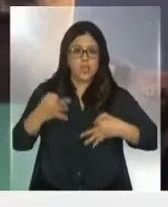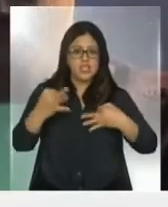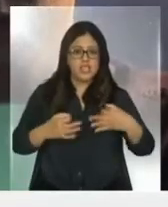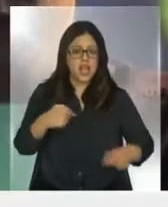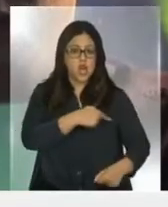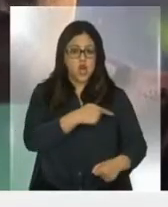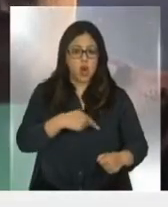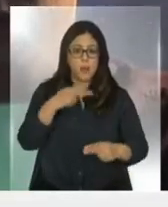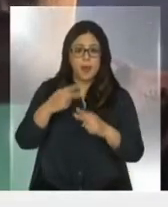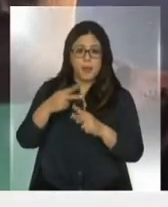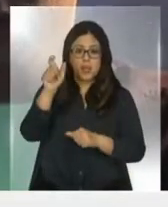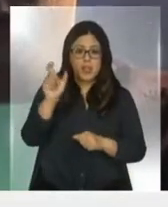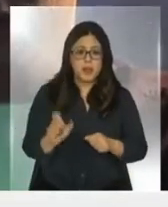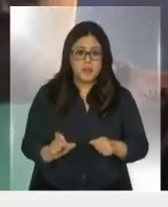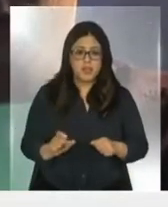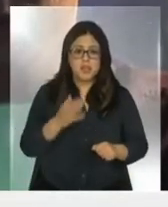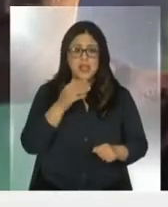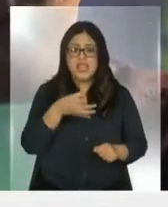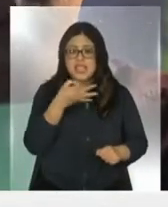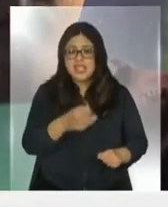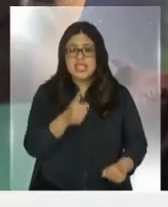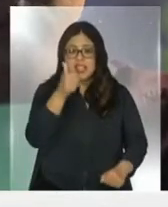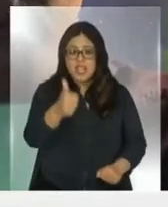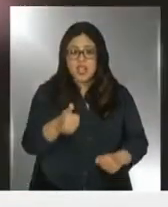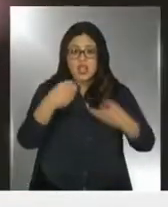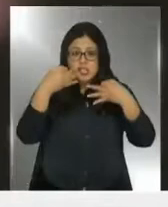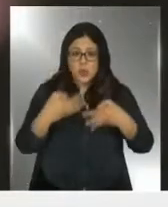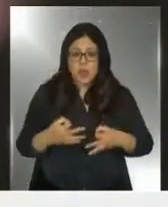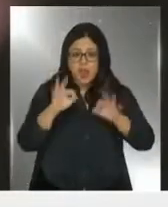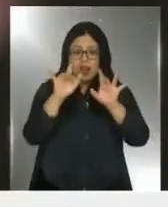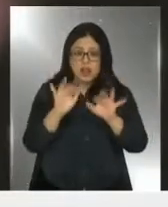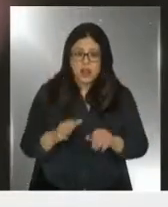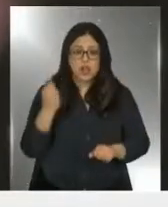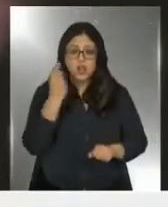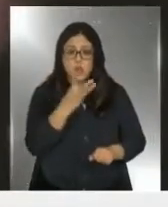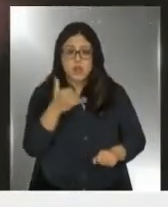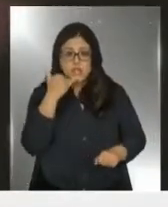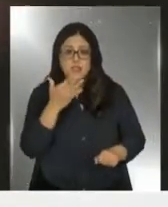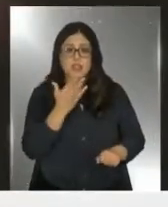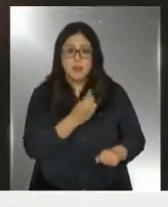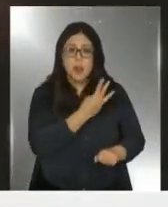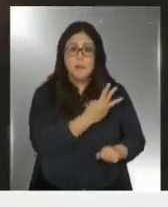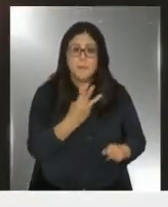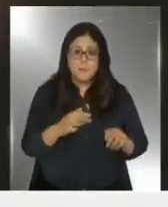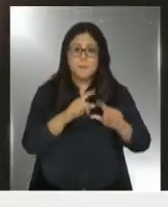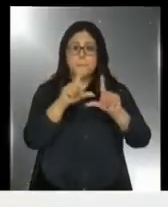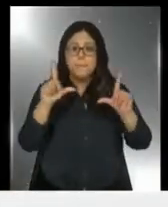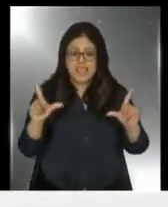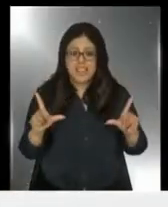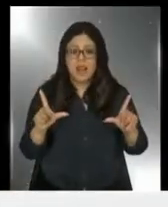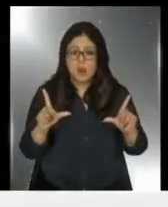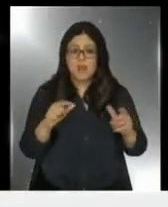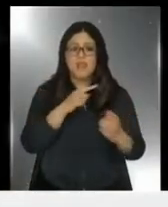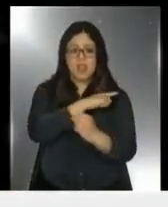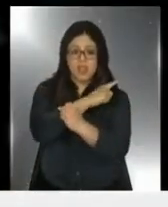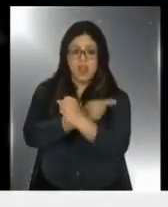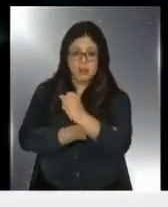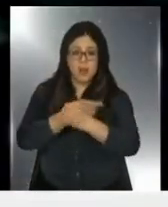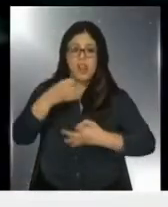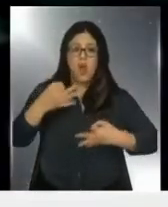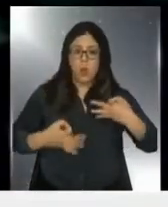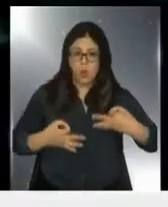apellido de la persona y dice que es director de seguridad informática. Aparece un número de teléfono y aparece la página que realmente es la del Poder Judicial.